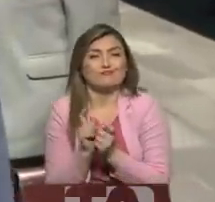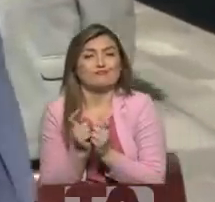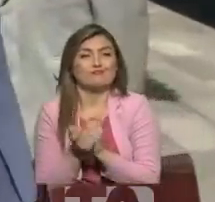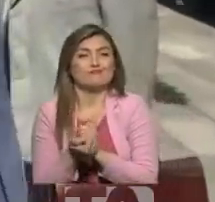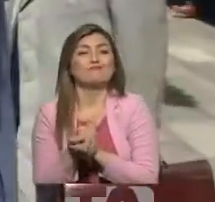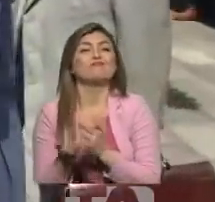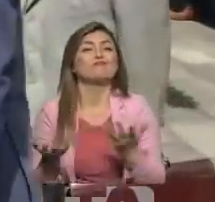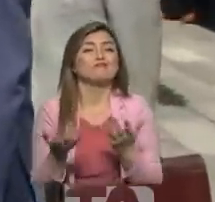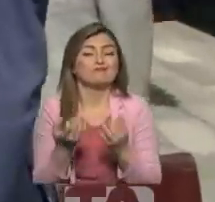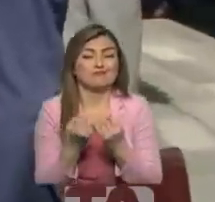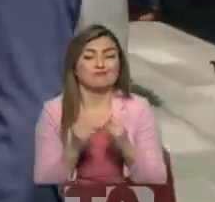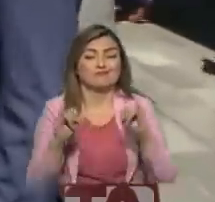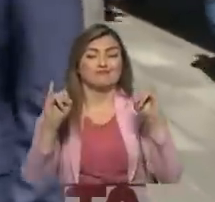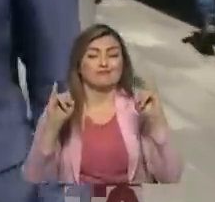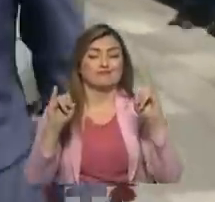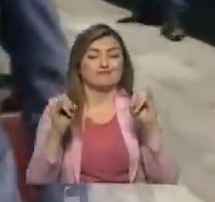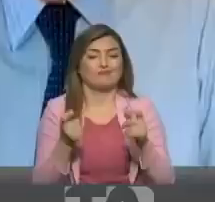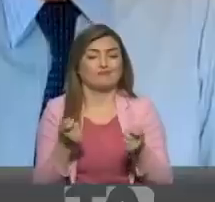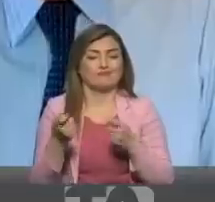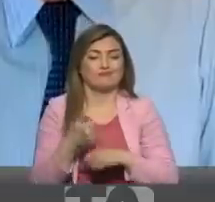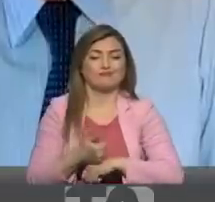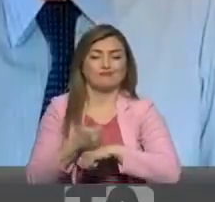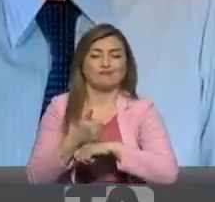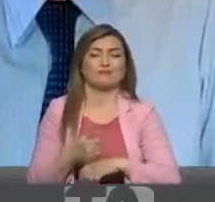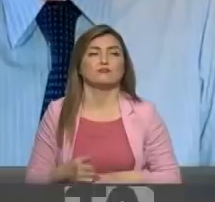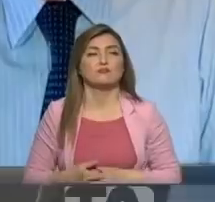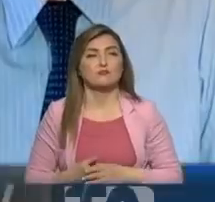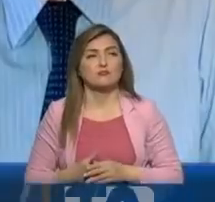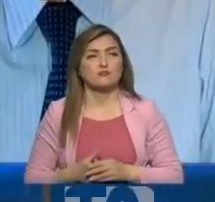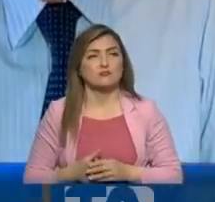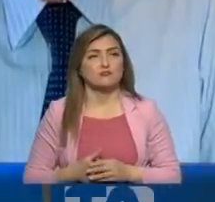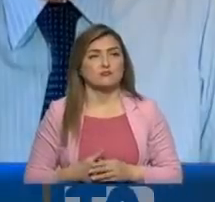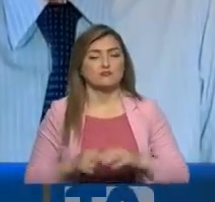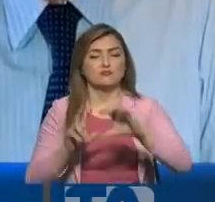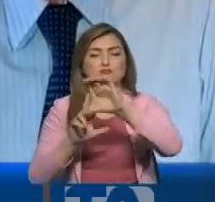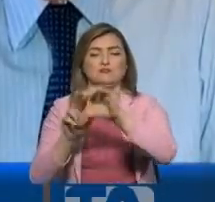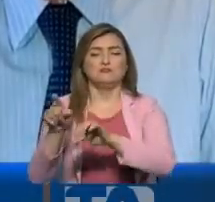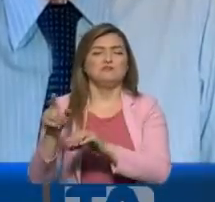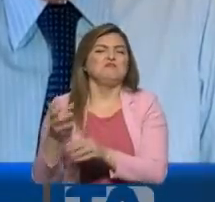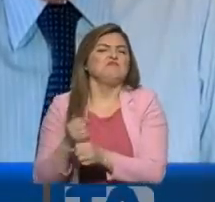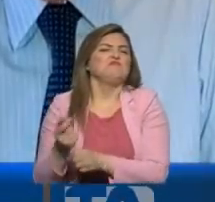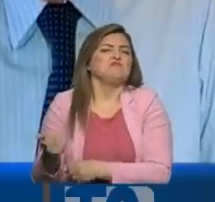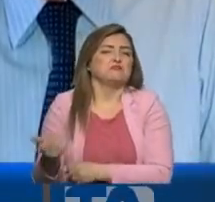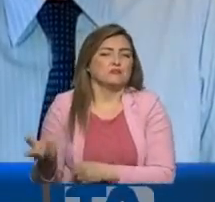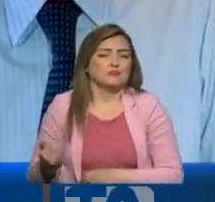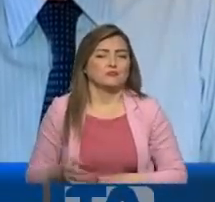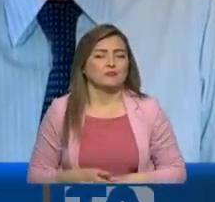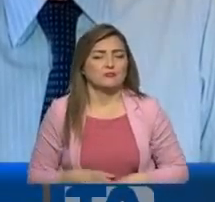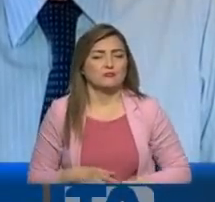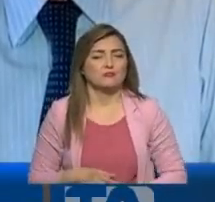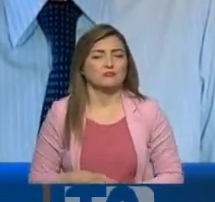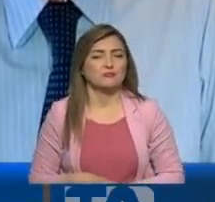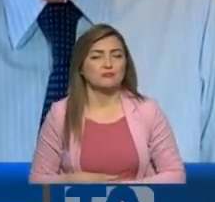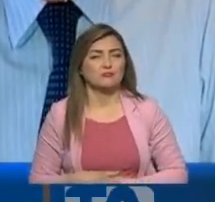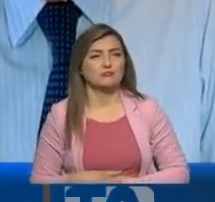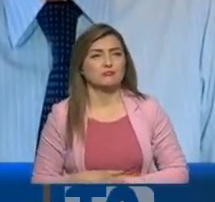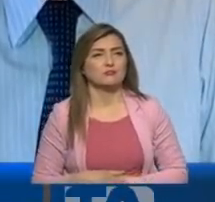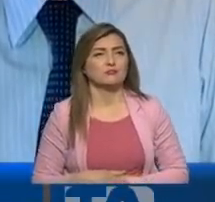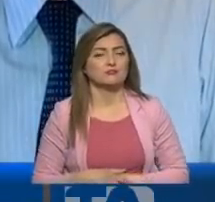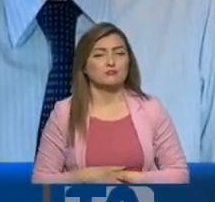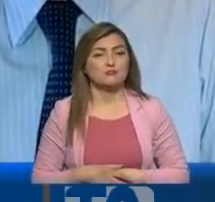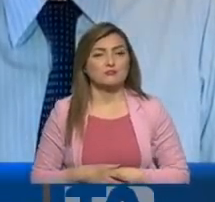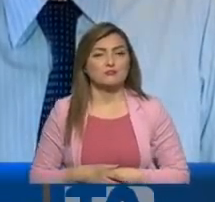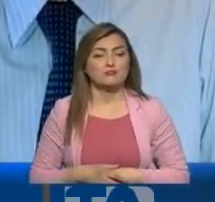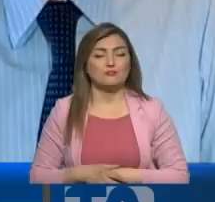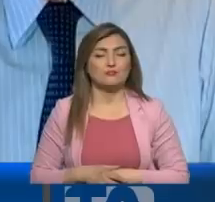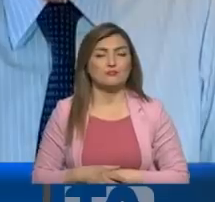la llamada independencia de poderes. Lo que ha hecho el Consejo de Participación Ciudadana es abrir una